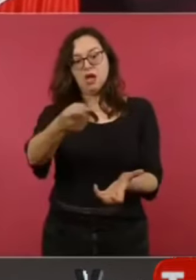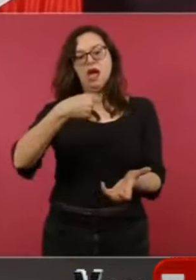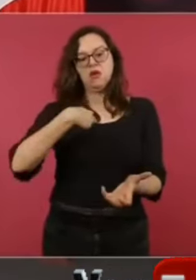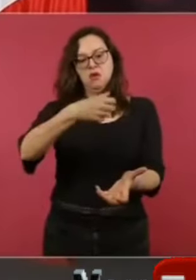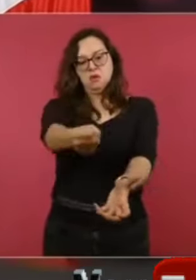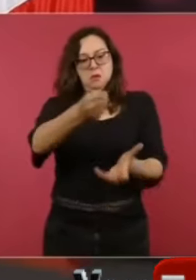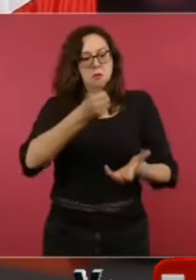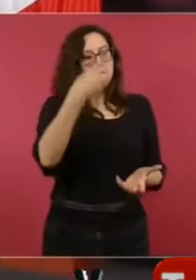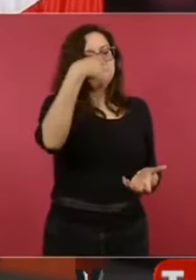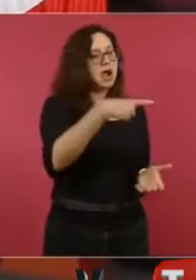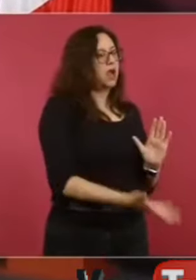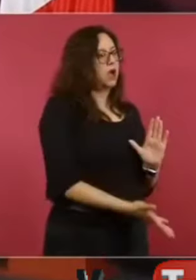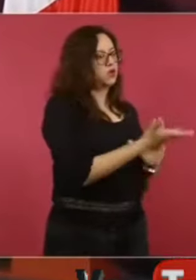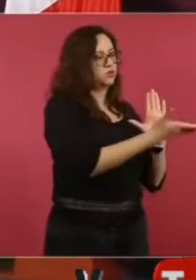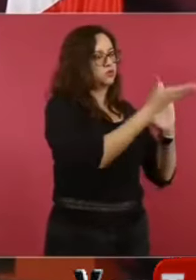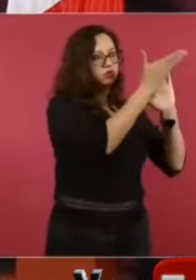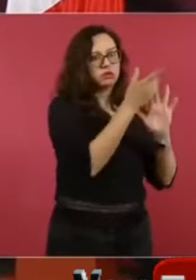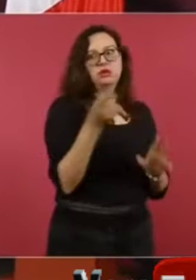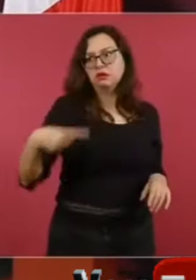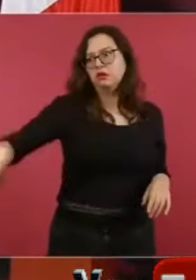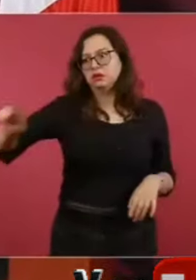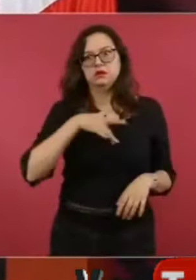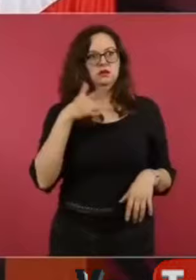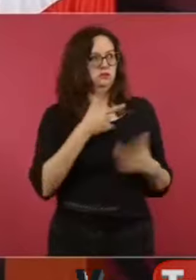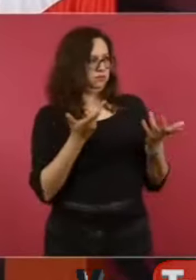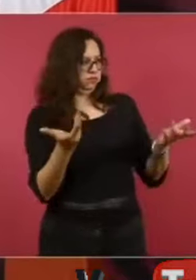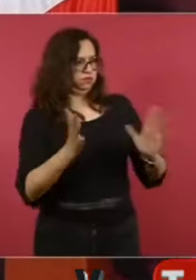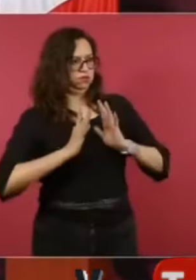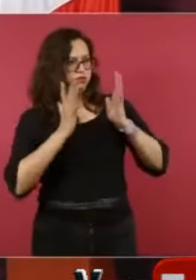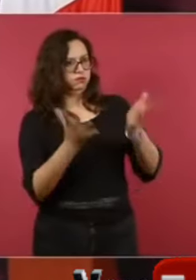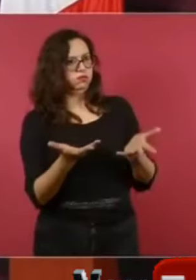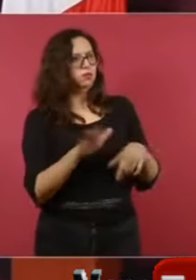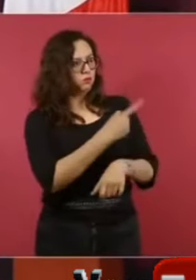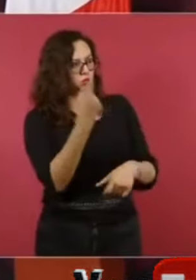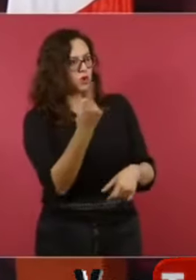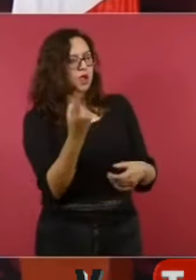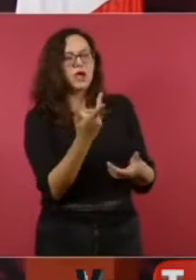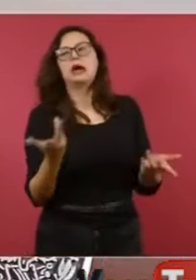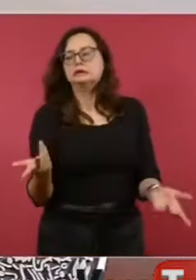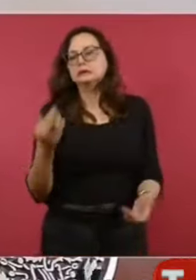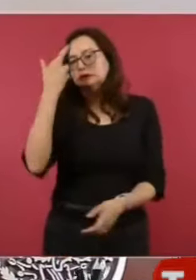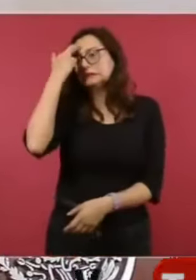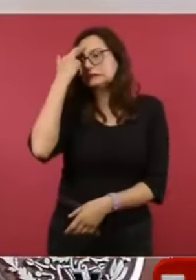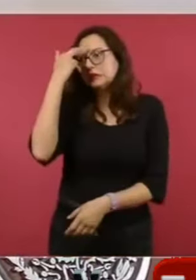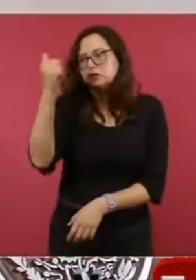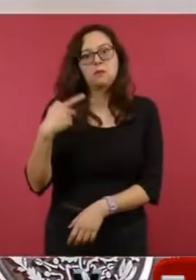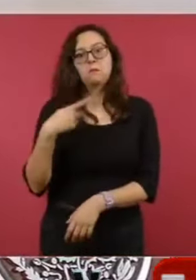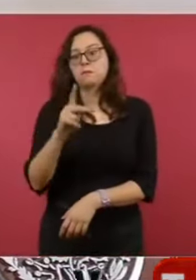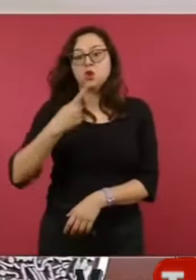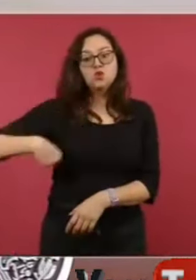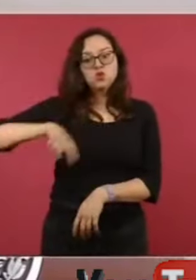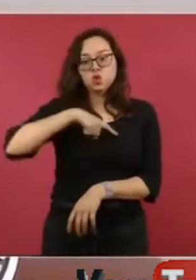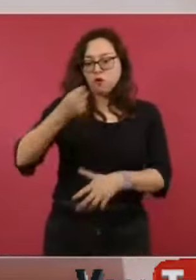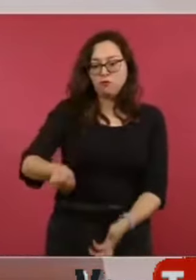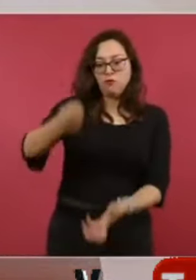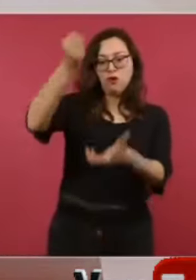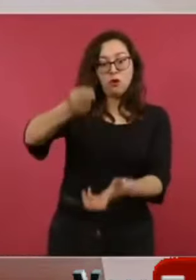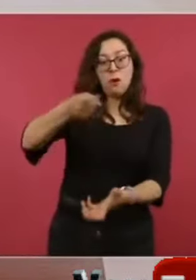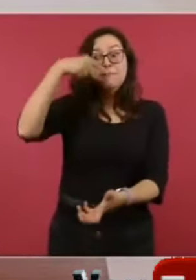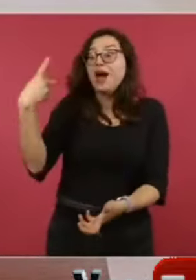a lo mejor podrían decir no estamos de acuerdo, pero el fondo de pensiones para el bienestar es para